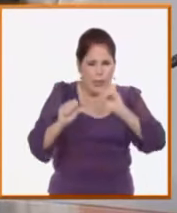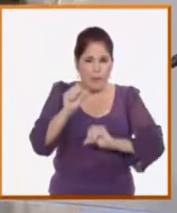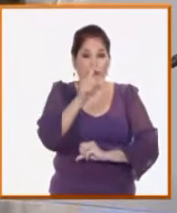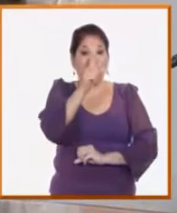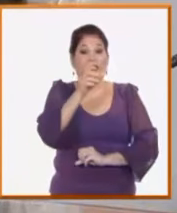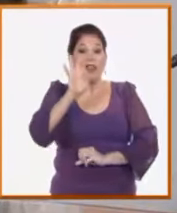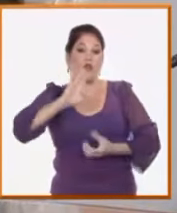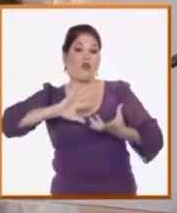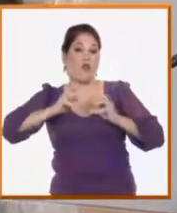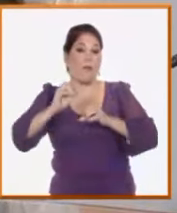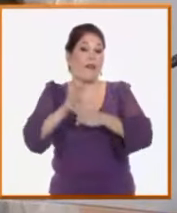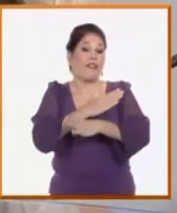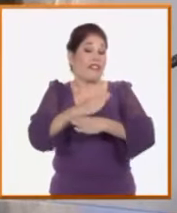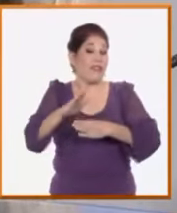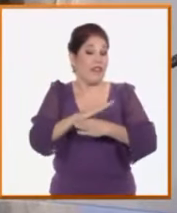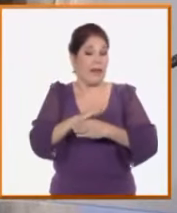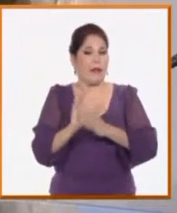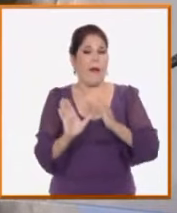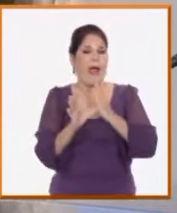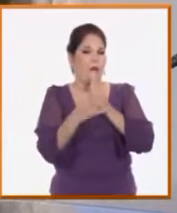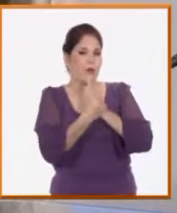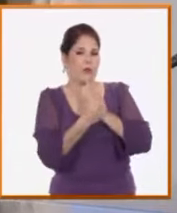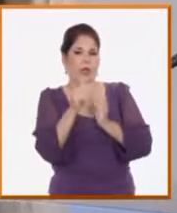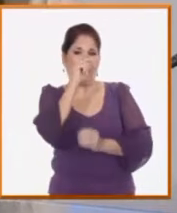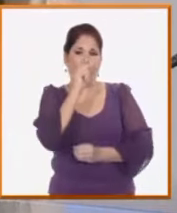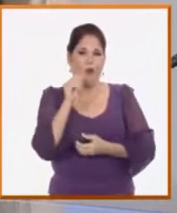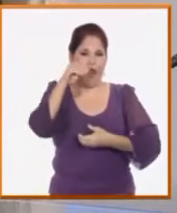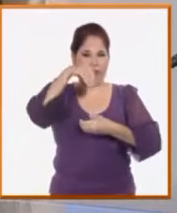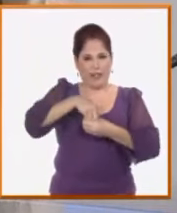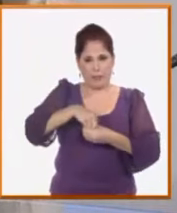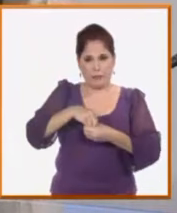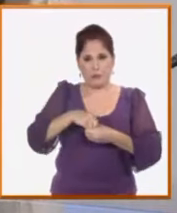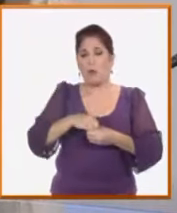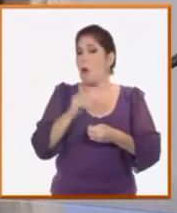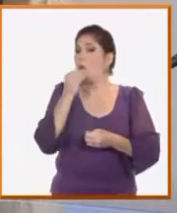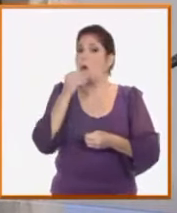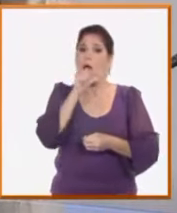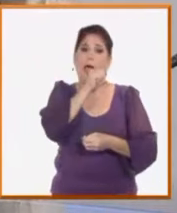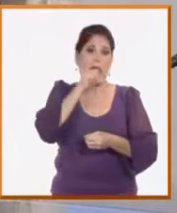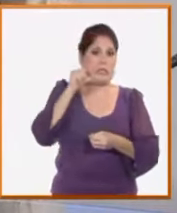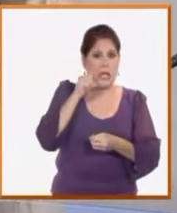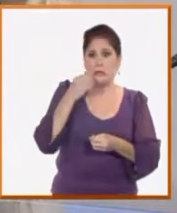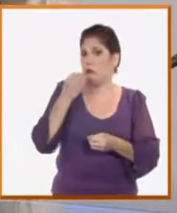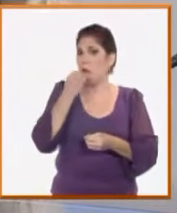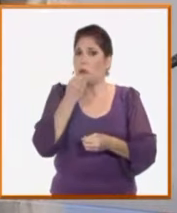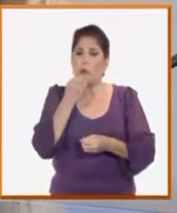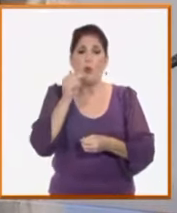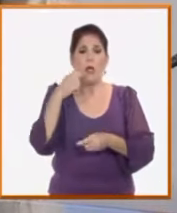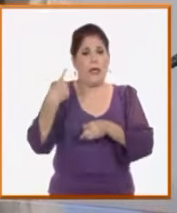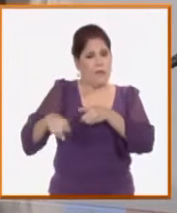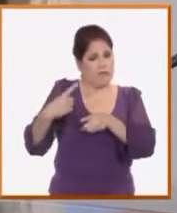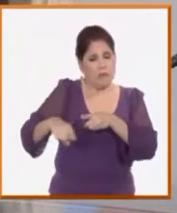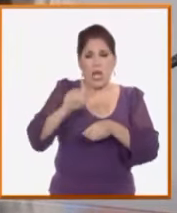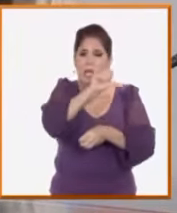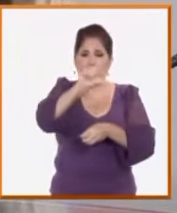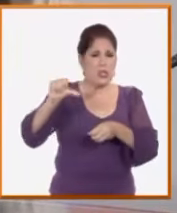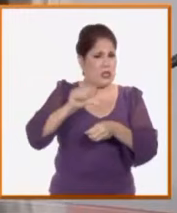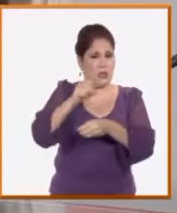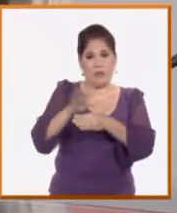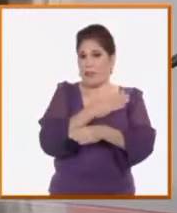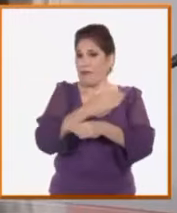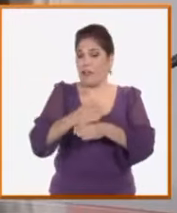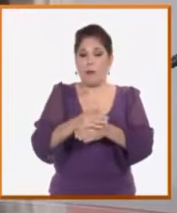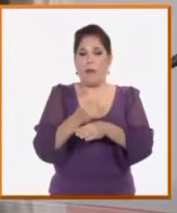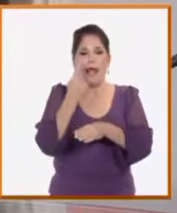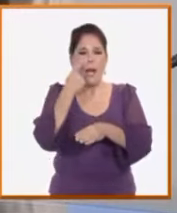modos operandis diferentes lo cual nos pone a prueba la capacidad de descubrimiento y detección en la frontera para evitar que